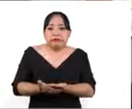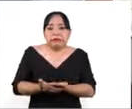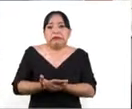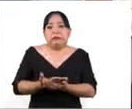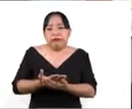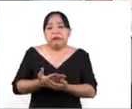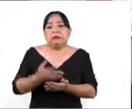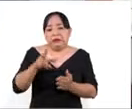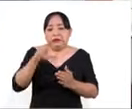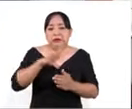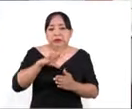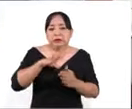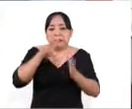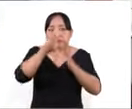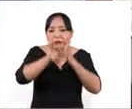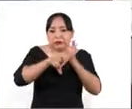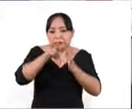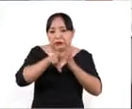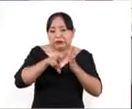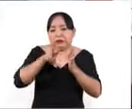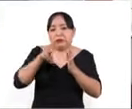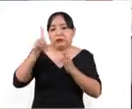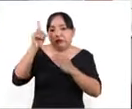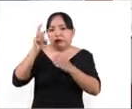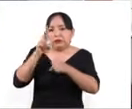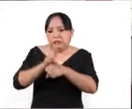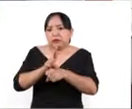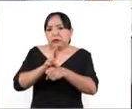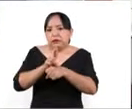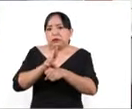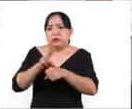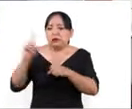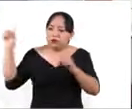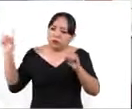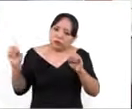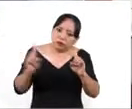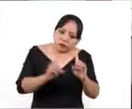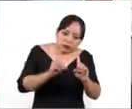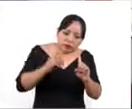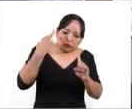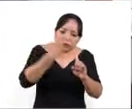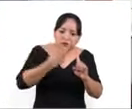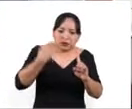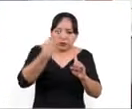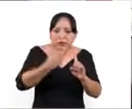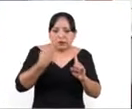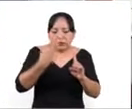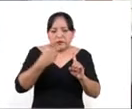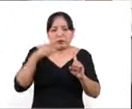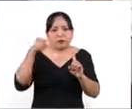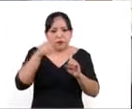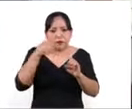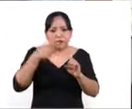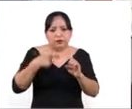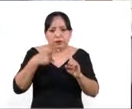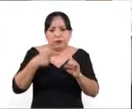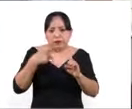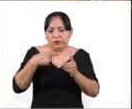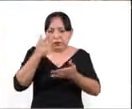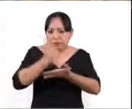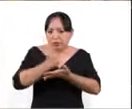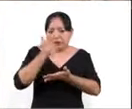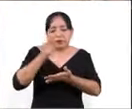pasamos el video, el mismo director de la policía baja por él y lo saca, trae un golpe en la cabeza, no está grave, está fuera de peligro.